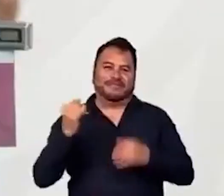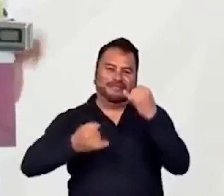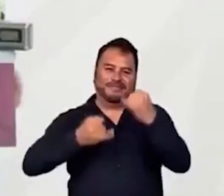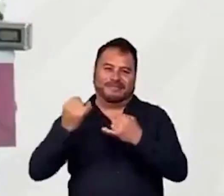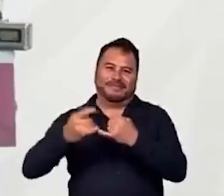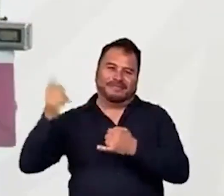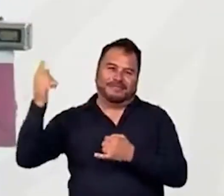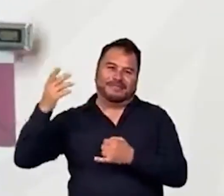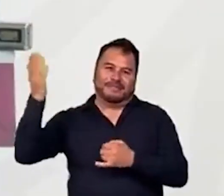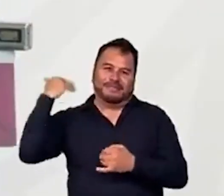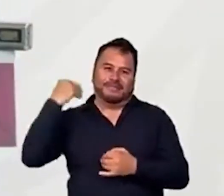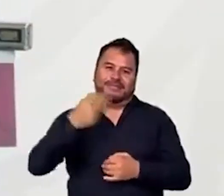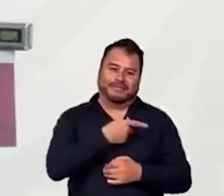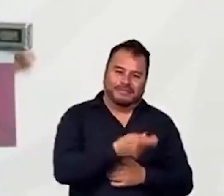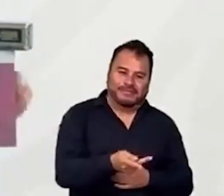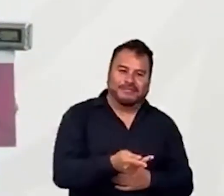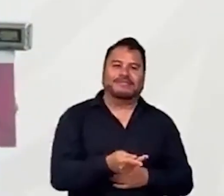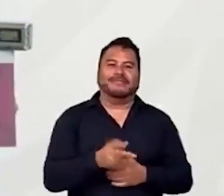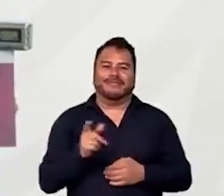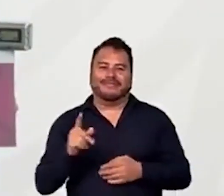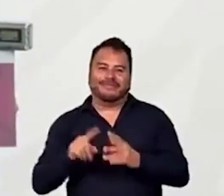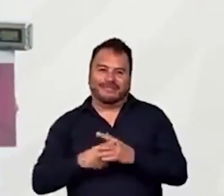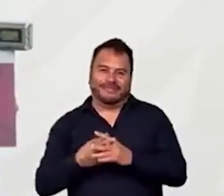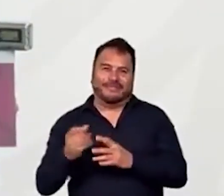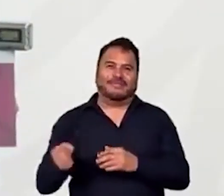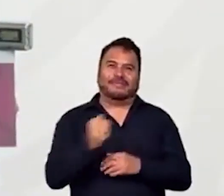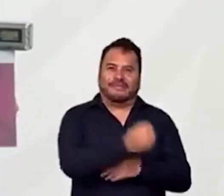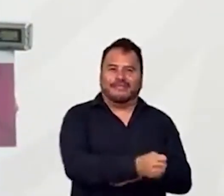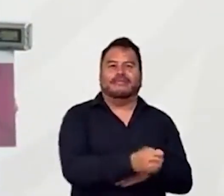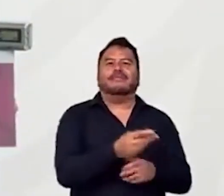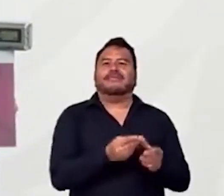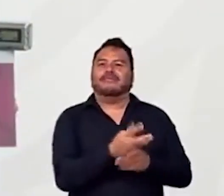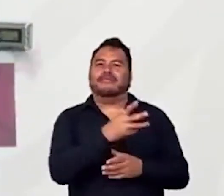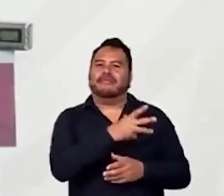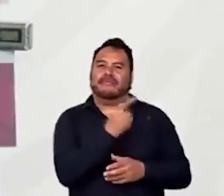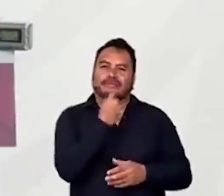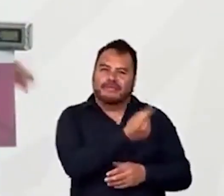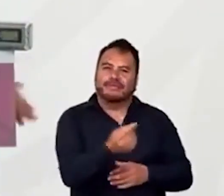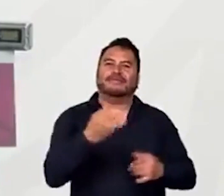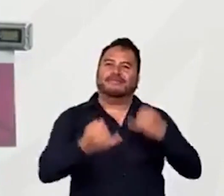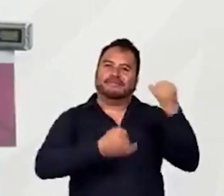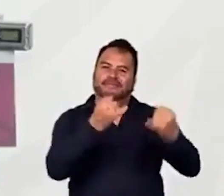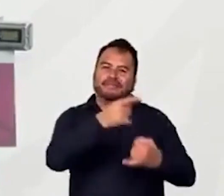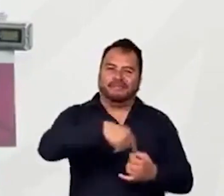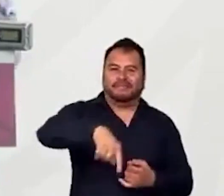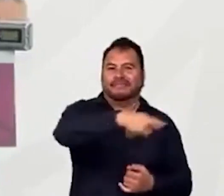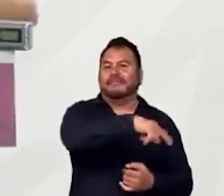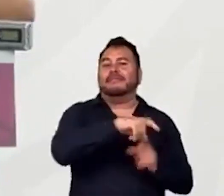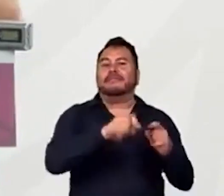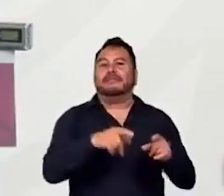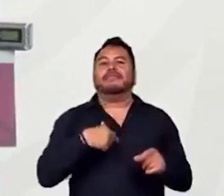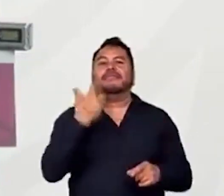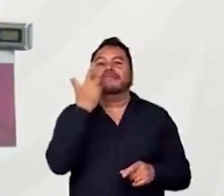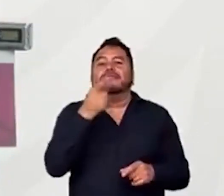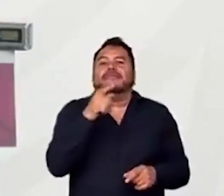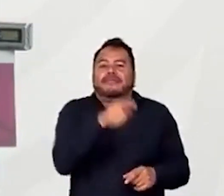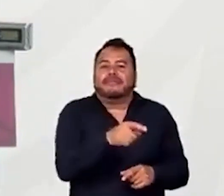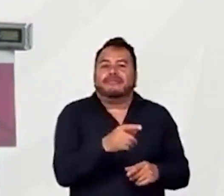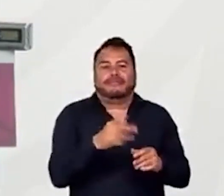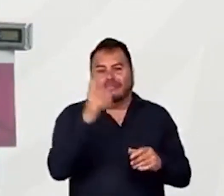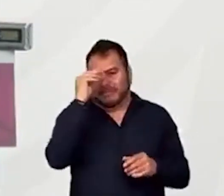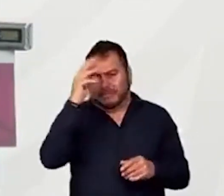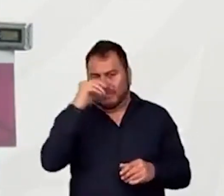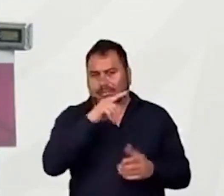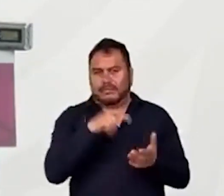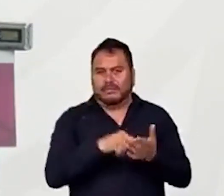Aquí está la recámara de mi hijo. Va a poder entonces hacer lo mismo, sale a jugar con los niños de ahí mismo. Quiero que él esté con la disciplina de ese lugar y sea un